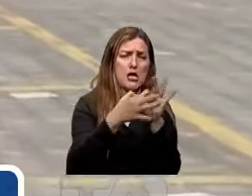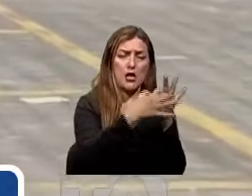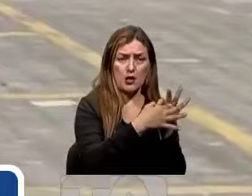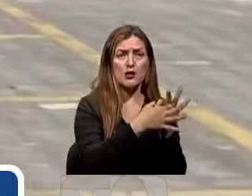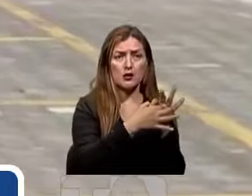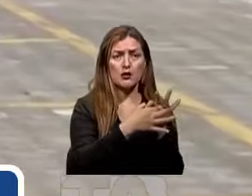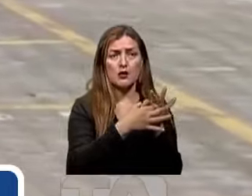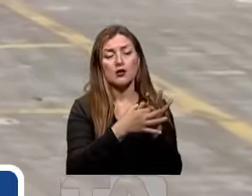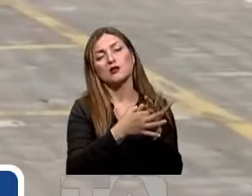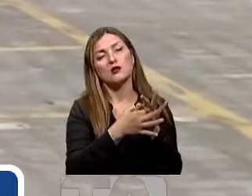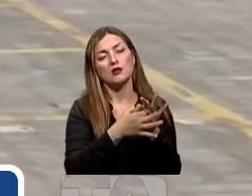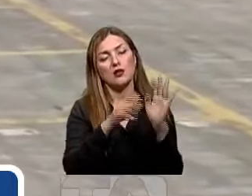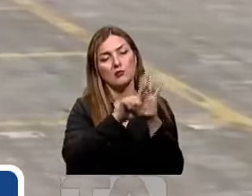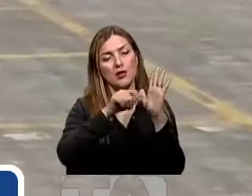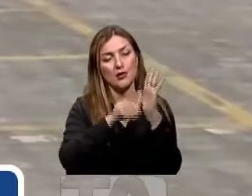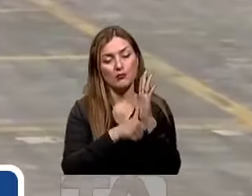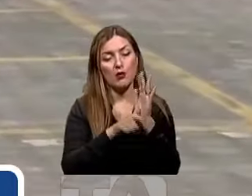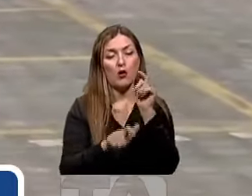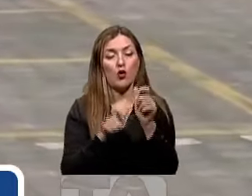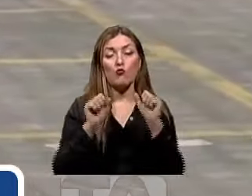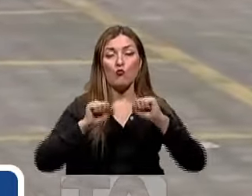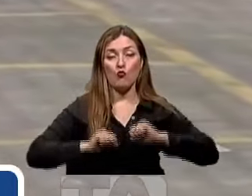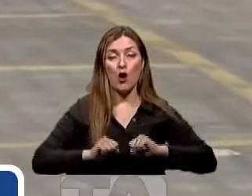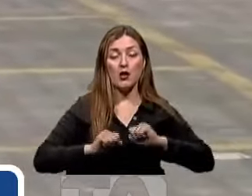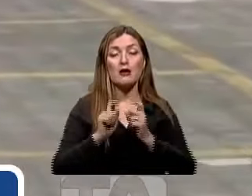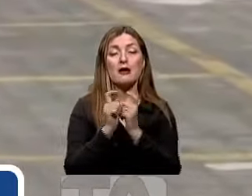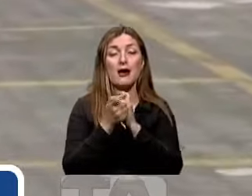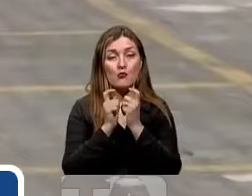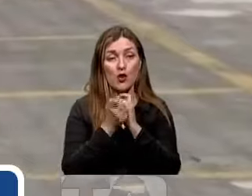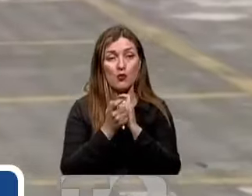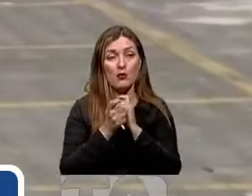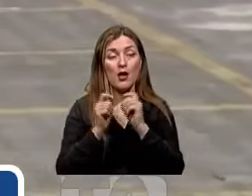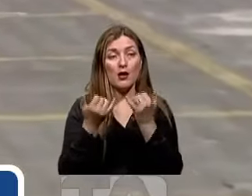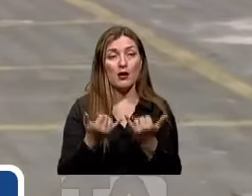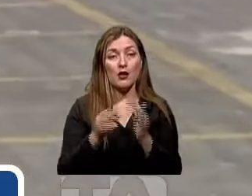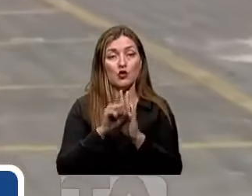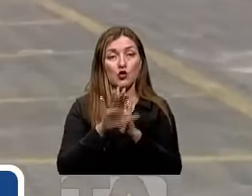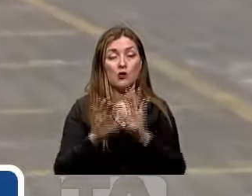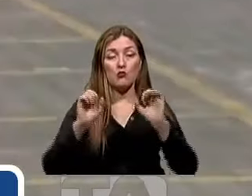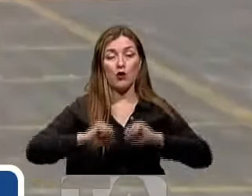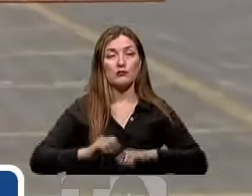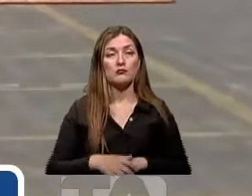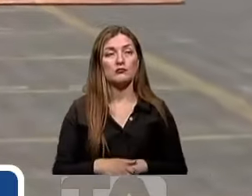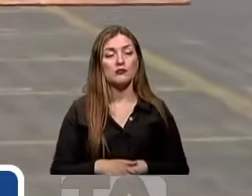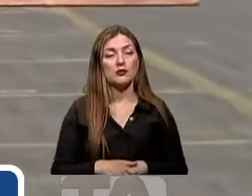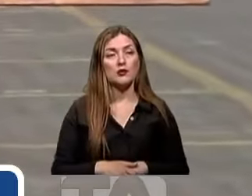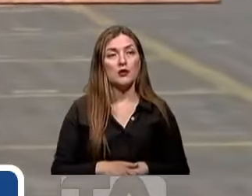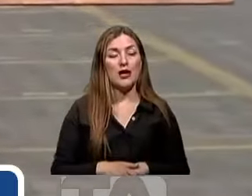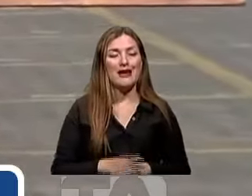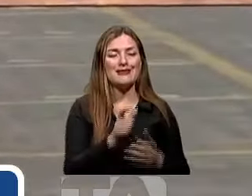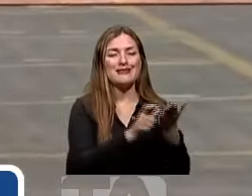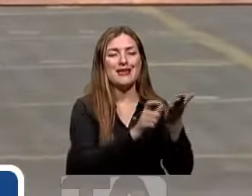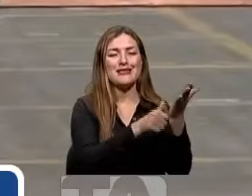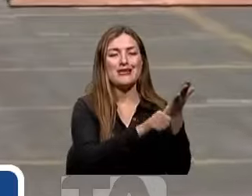aquí un Stand del registro civil para que los ciudadanos puedan cambiar eh su estatus a donadores Exactamente Bueno como eh